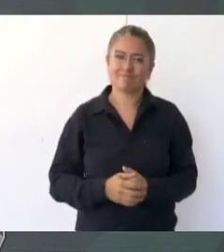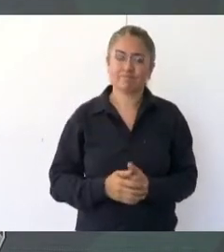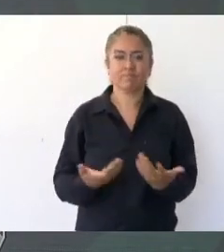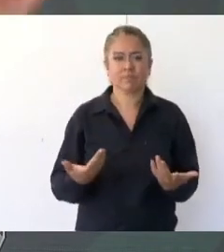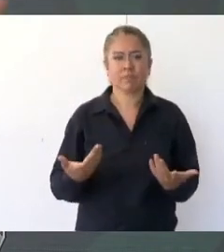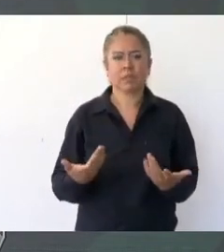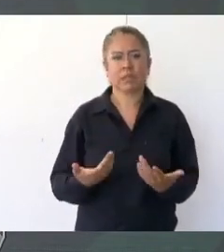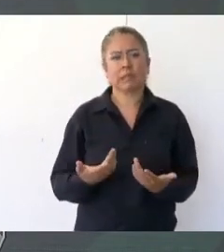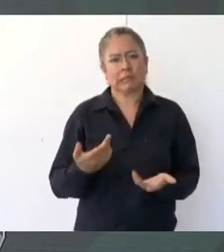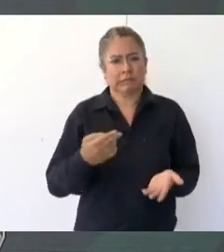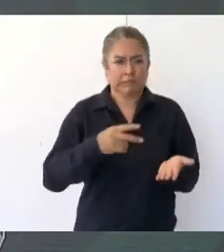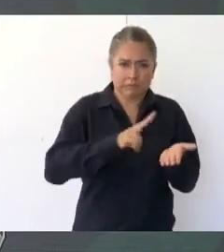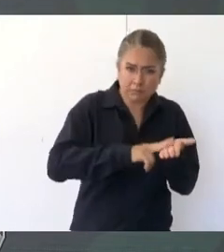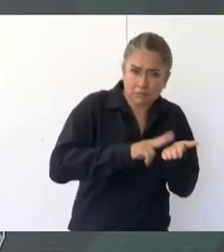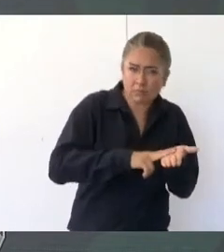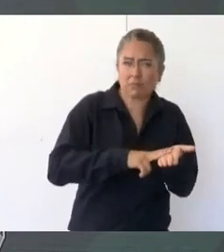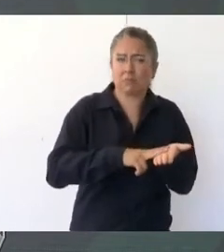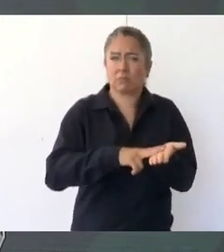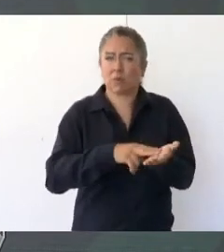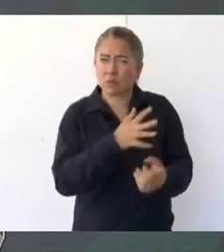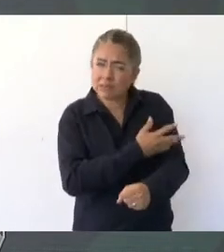Es virtud y suerte.